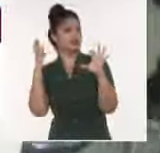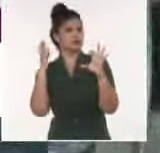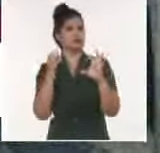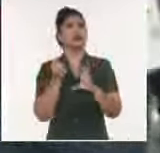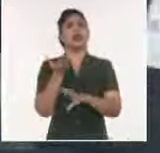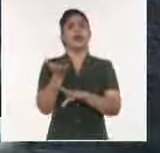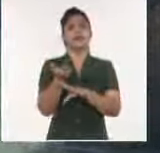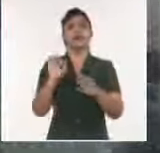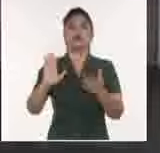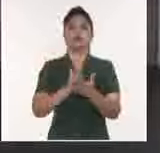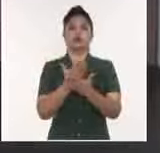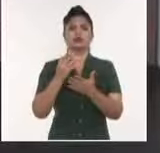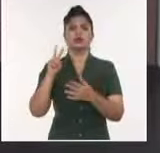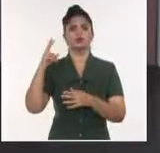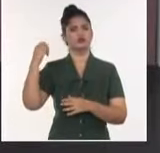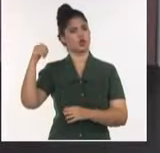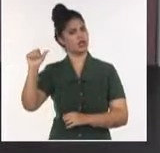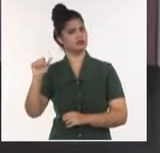mantener la calma.